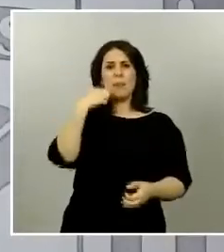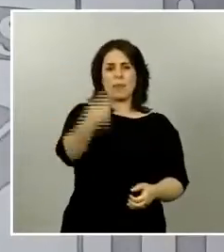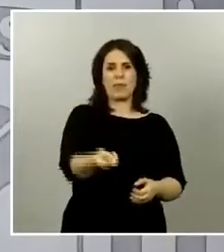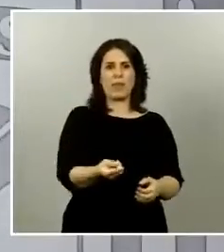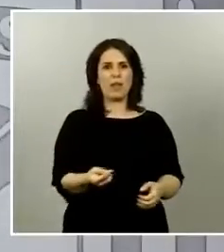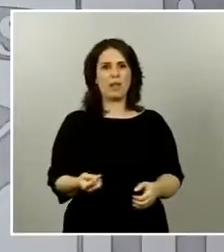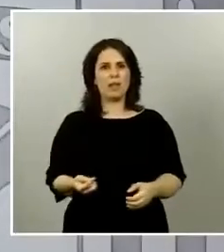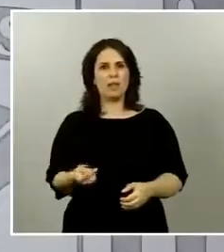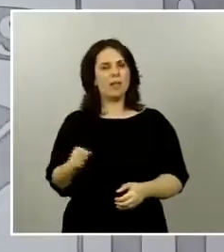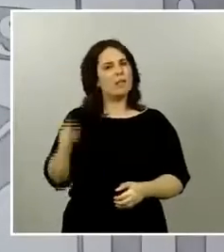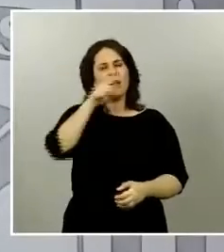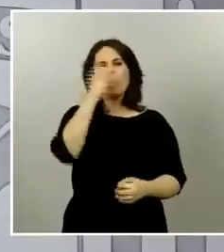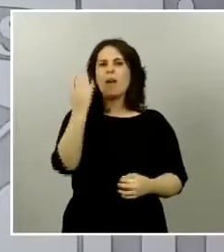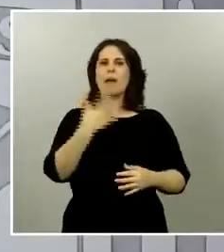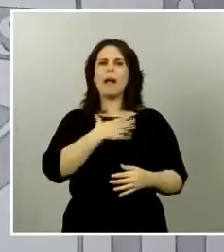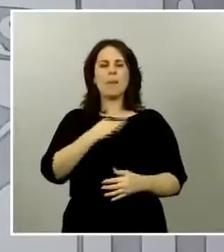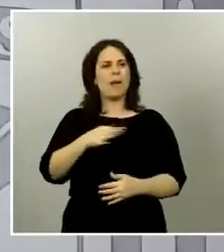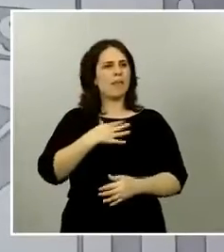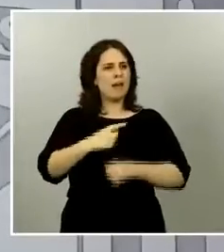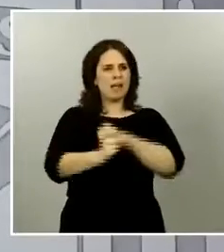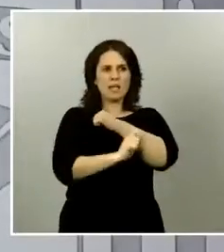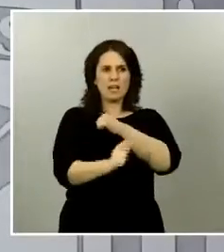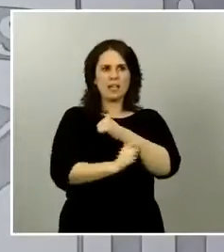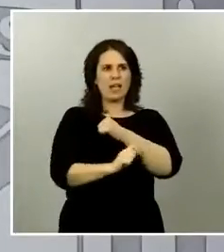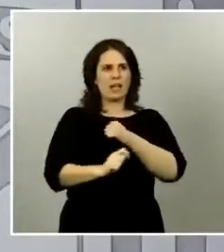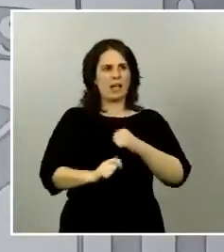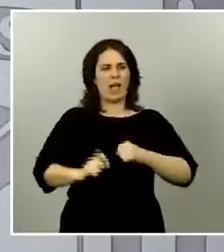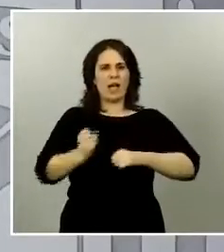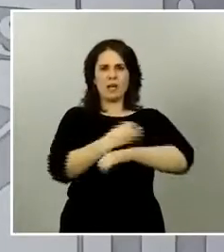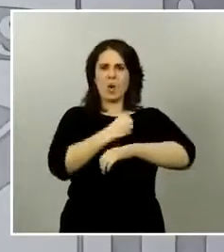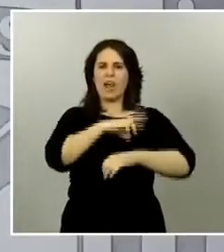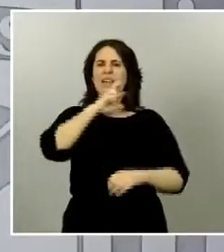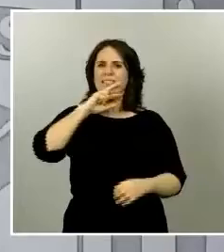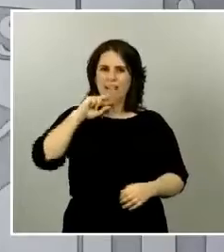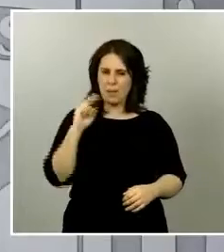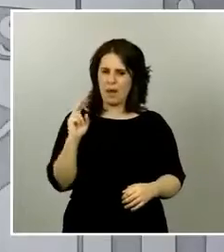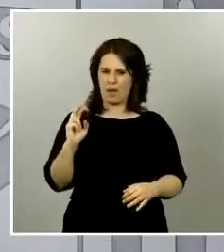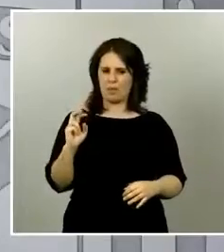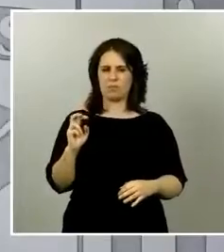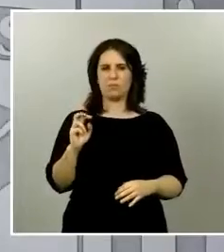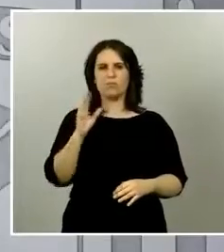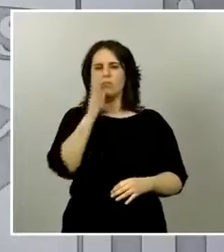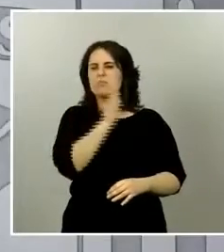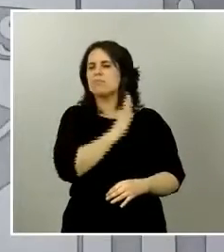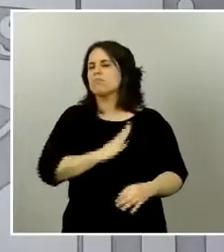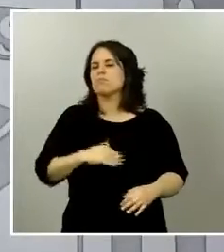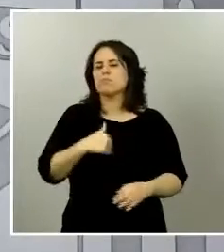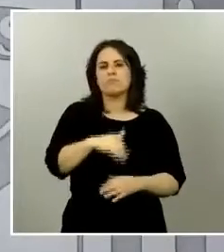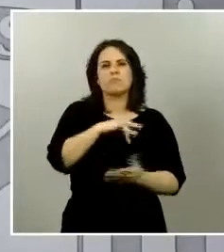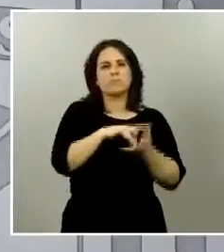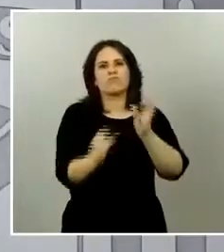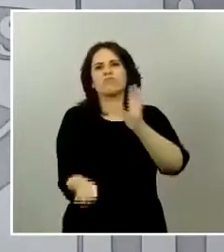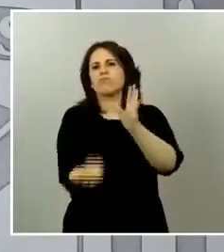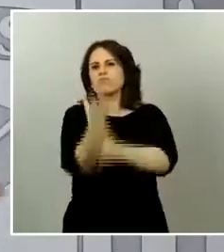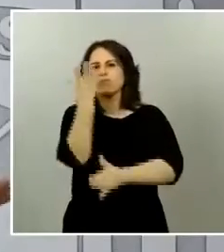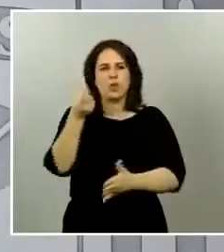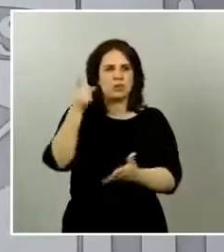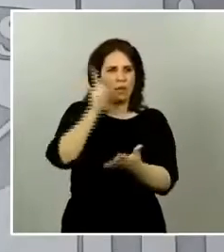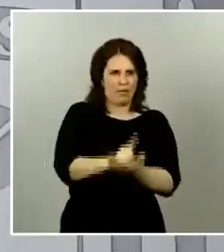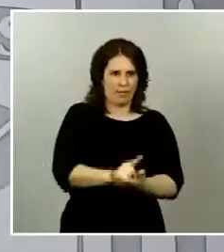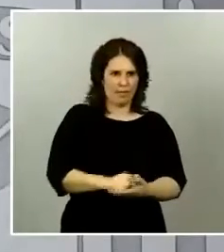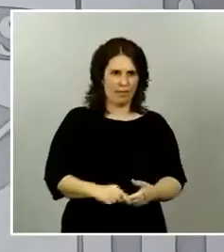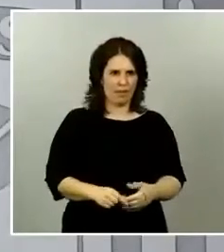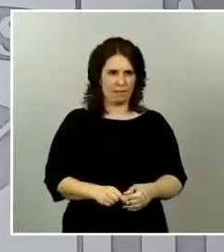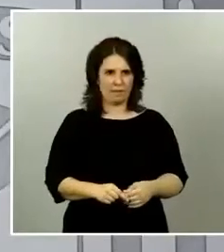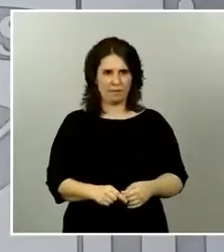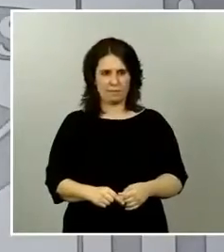siempre traslada la necesidad de que las comunidades tengan una capacidad estratégica, una reserva estratégica, por si en un momento